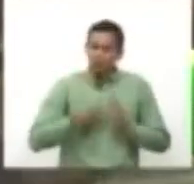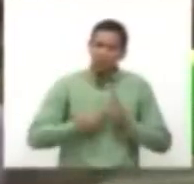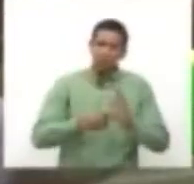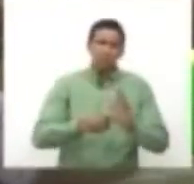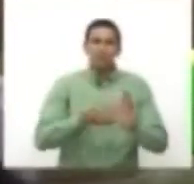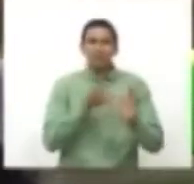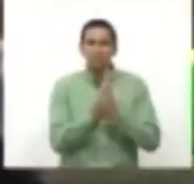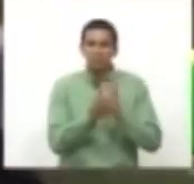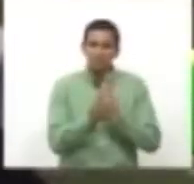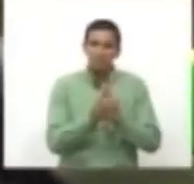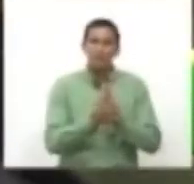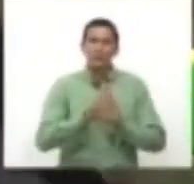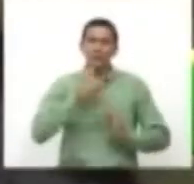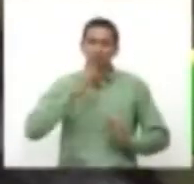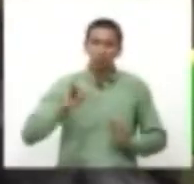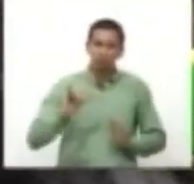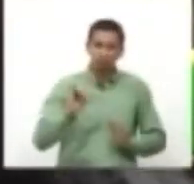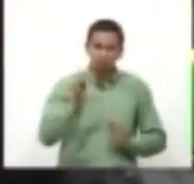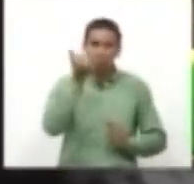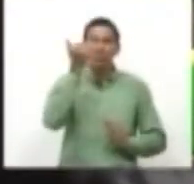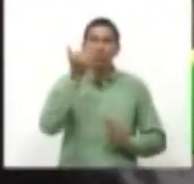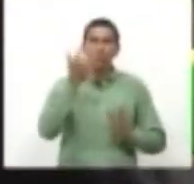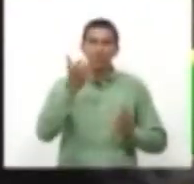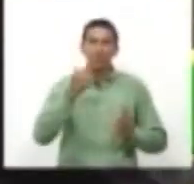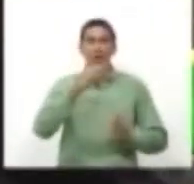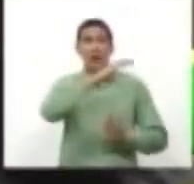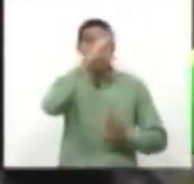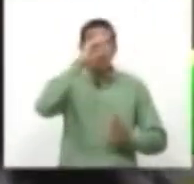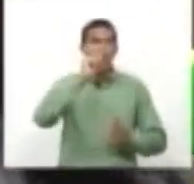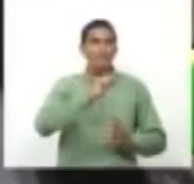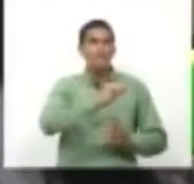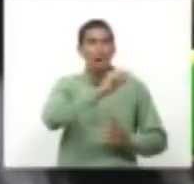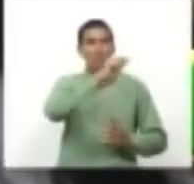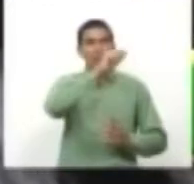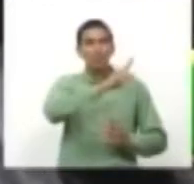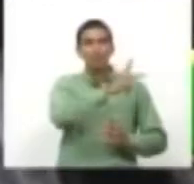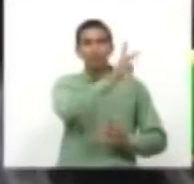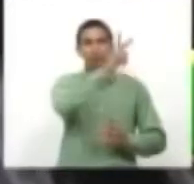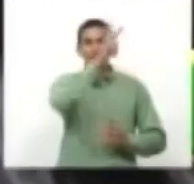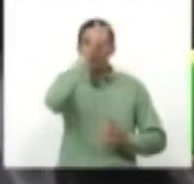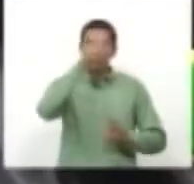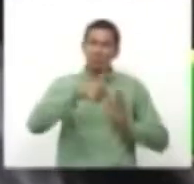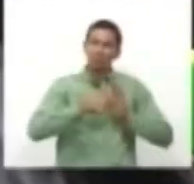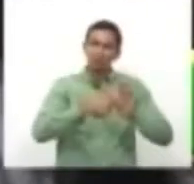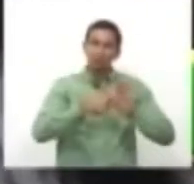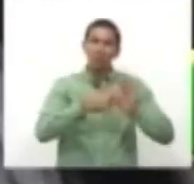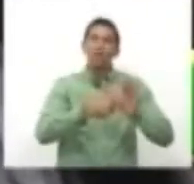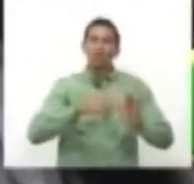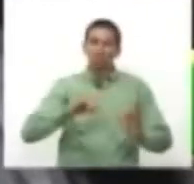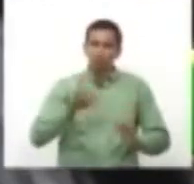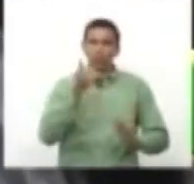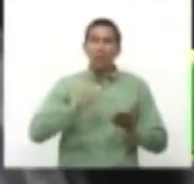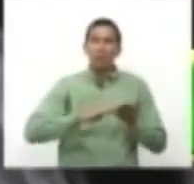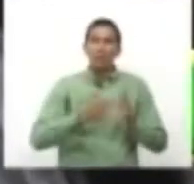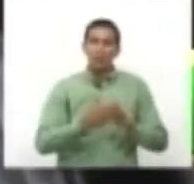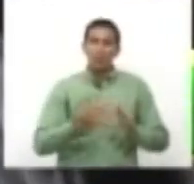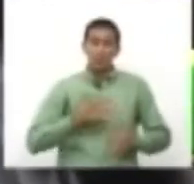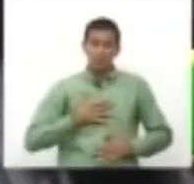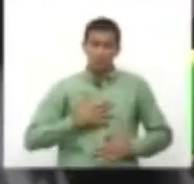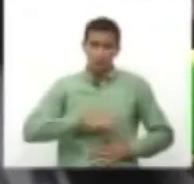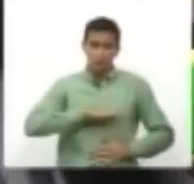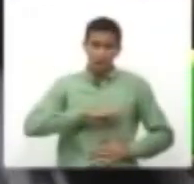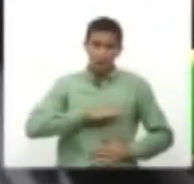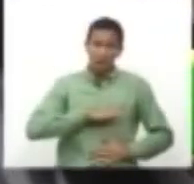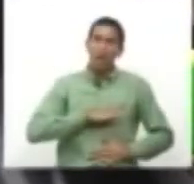espontánea, deciden recorrer el Caribe colombiano con una causa tan bonita como es la paz. Como alcalde de la ciudad les abro las puertas,